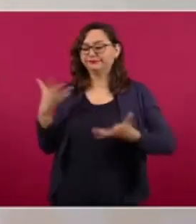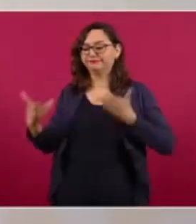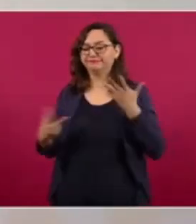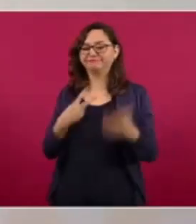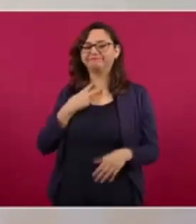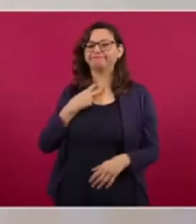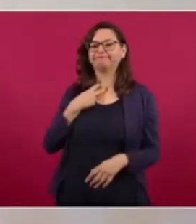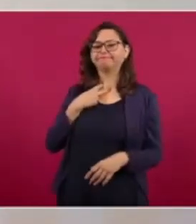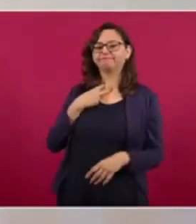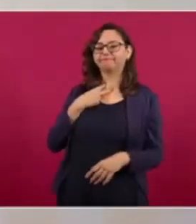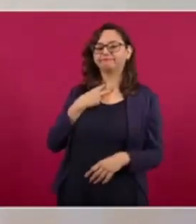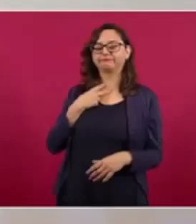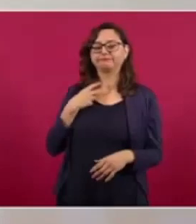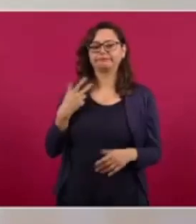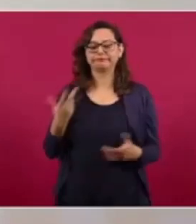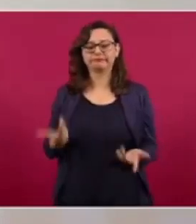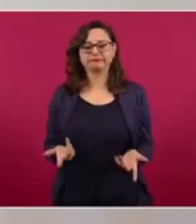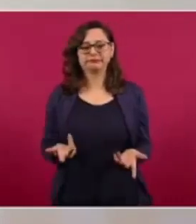Son 50 y 50